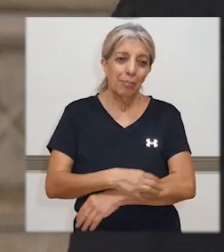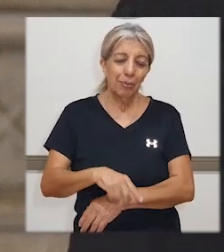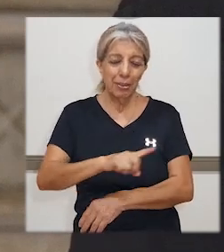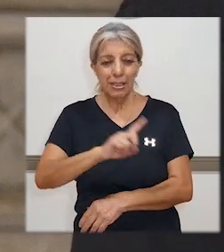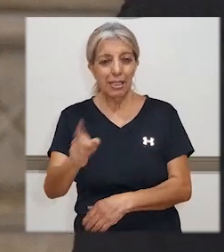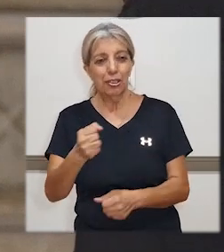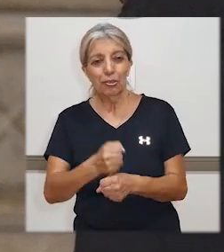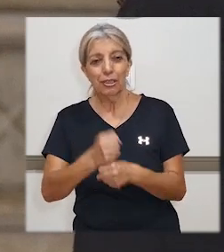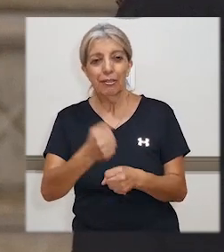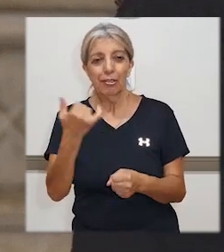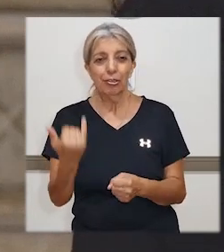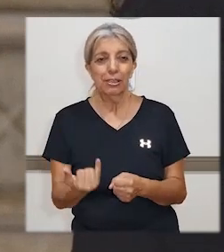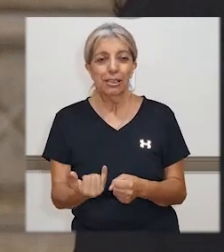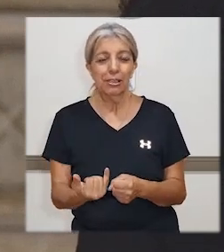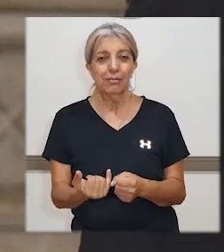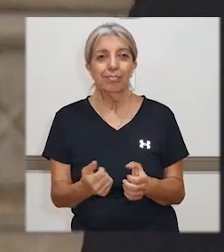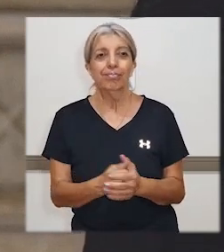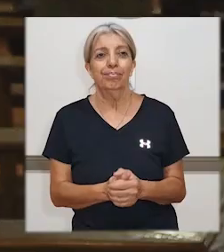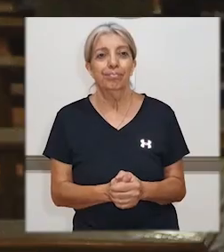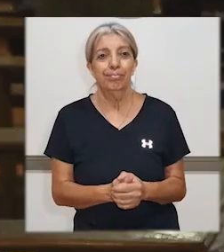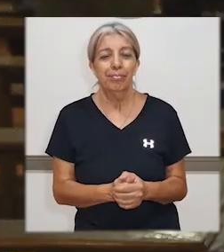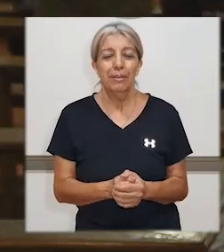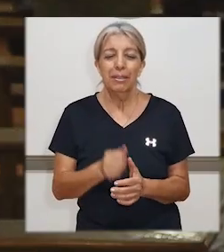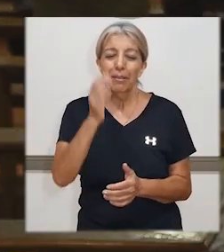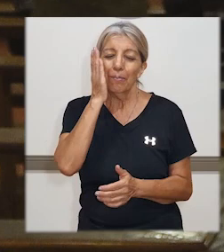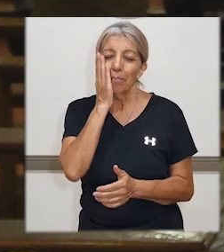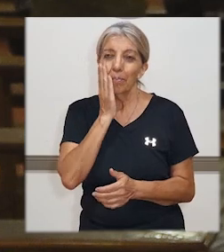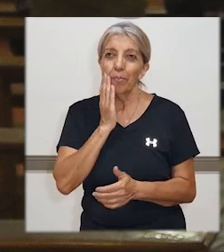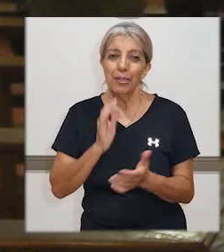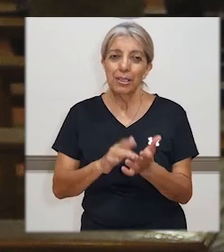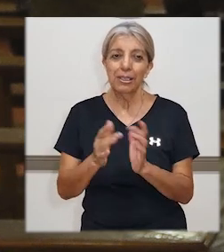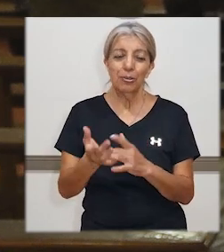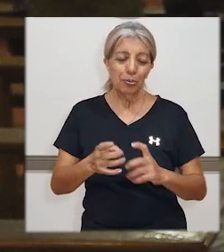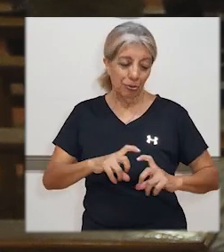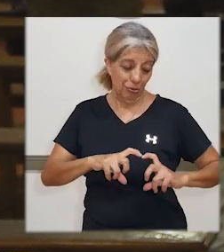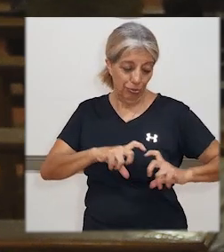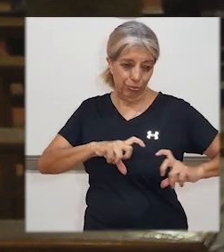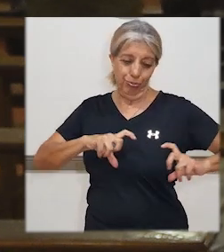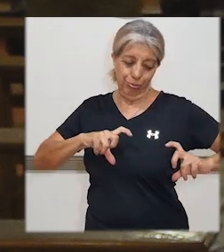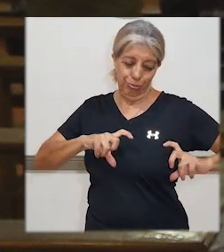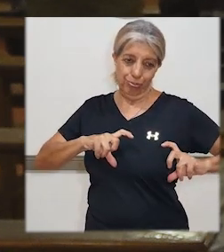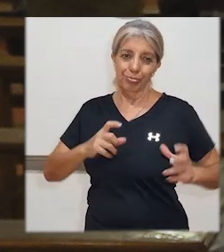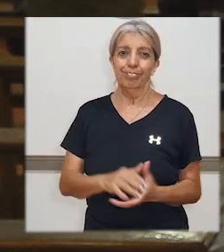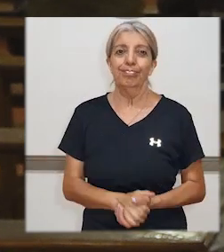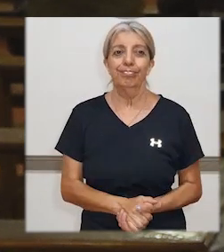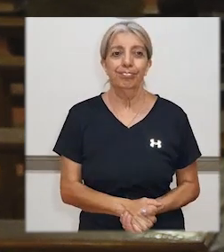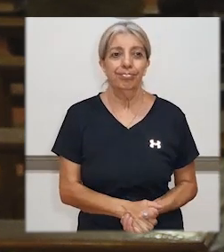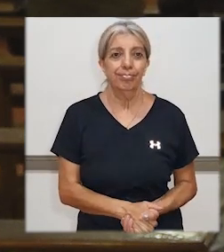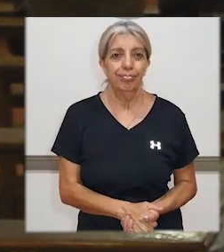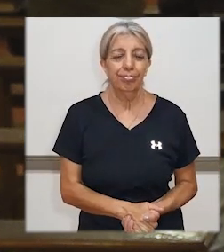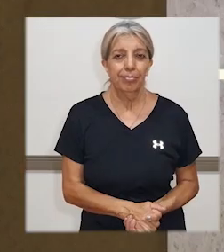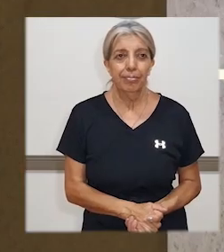se sienten desprotegidos. Oremos. Buen pastor, ensancha nuestro